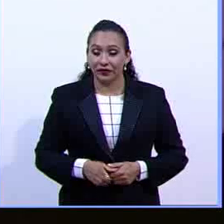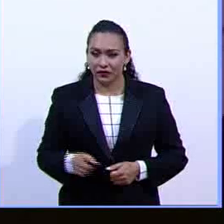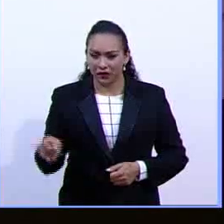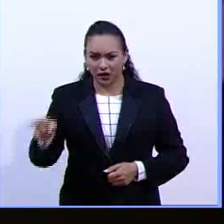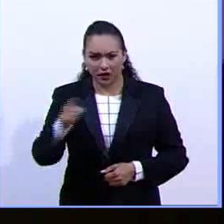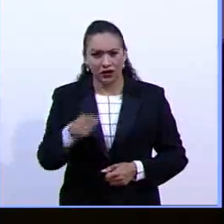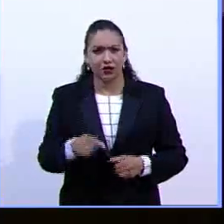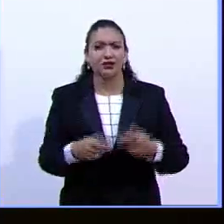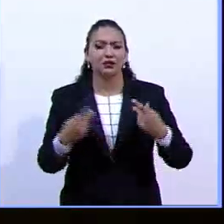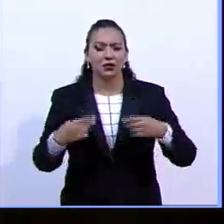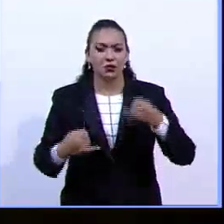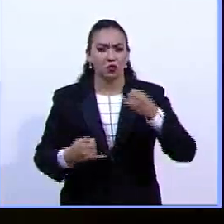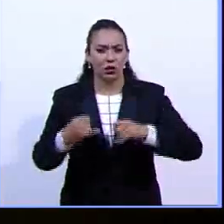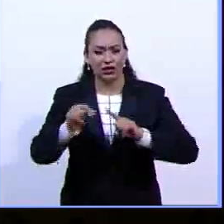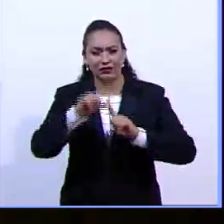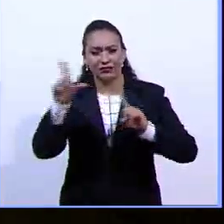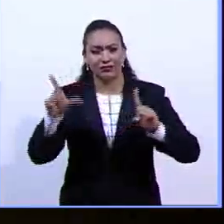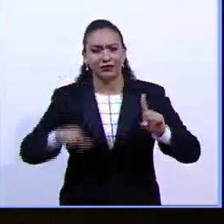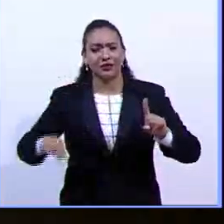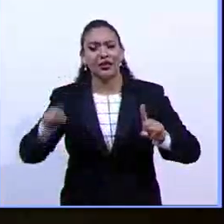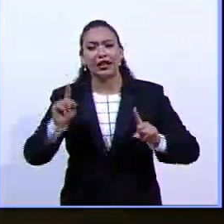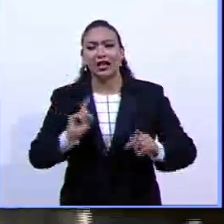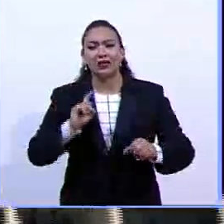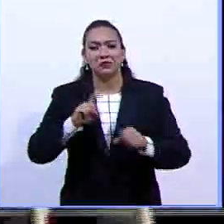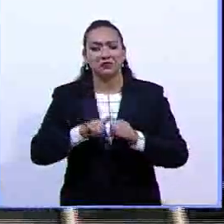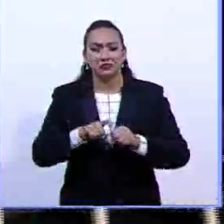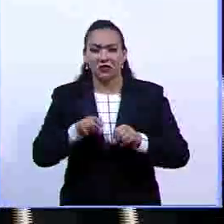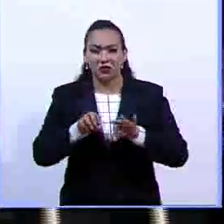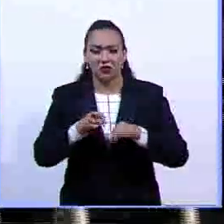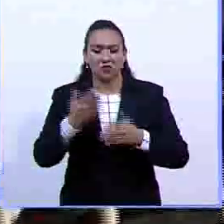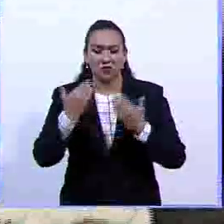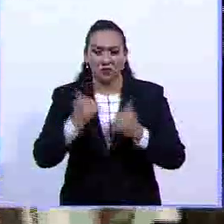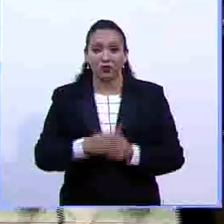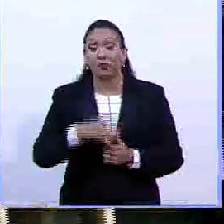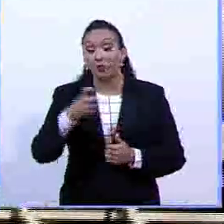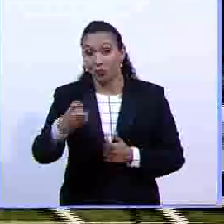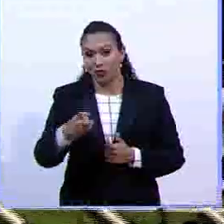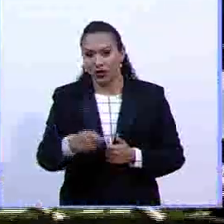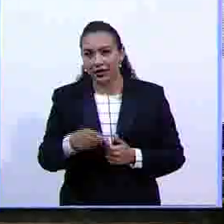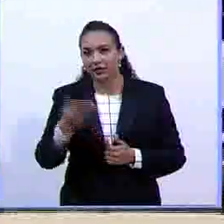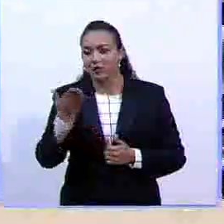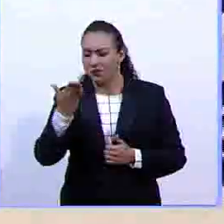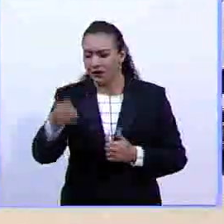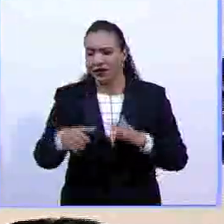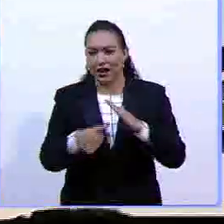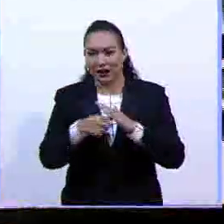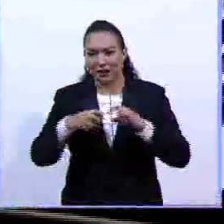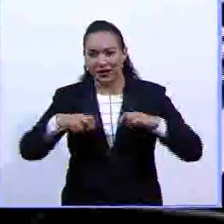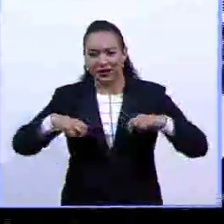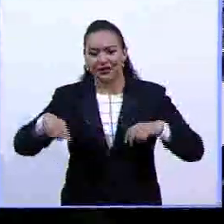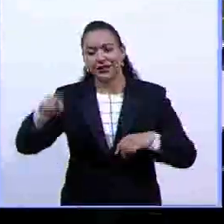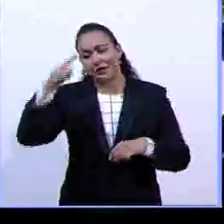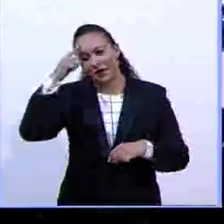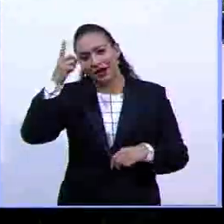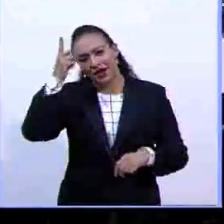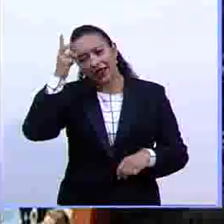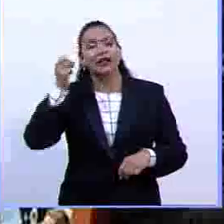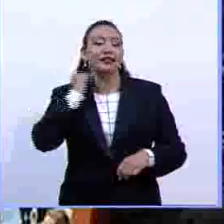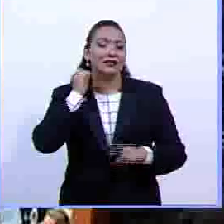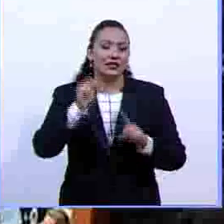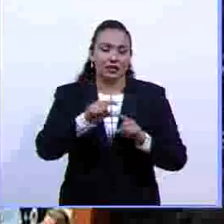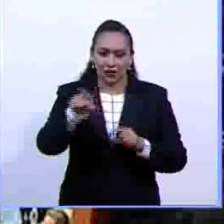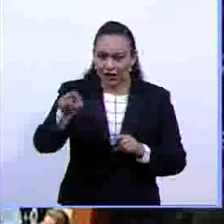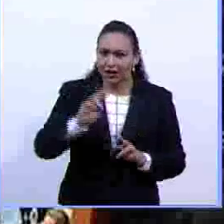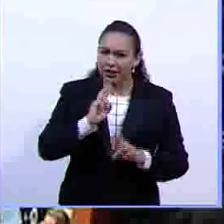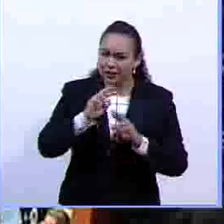juzgadoras federales que se encuentran sin adscripción. Por este motivo, vinculó a la mesa directiva del Senado para que otorgue a la brevedad